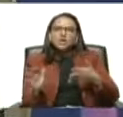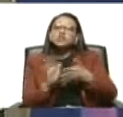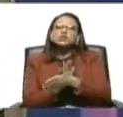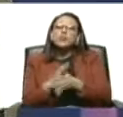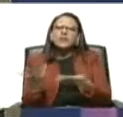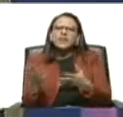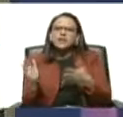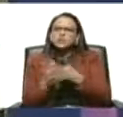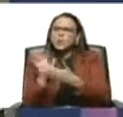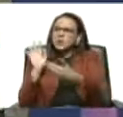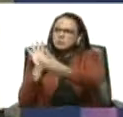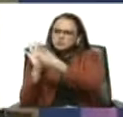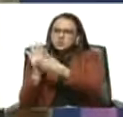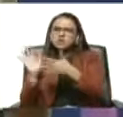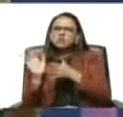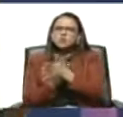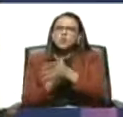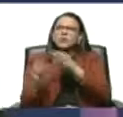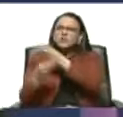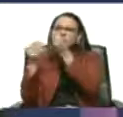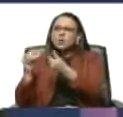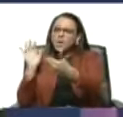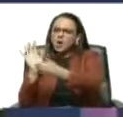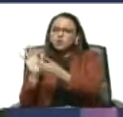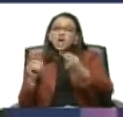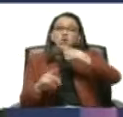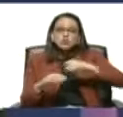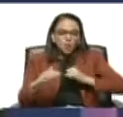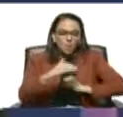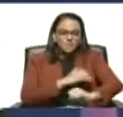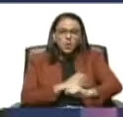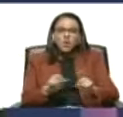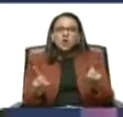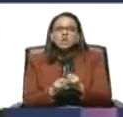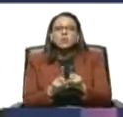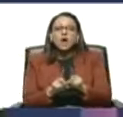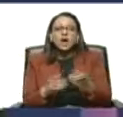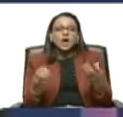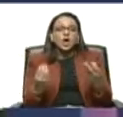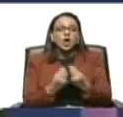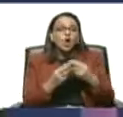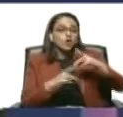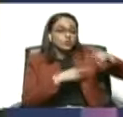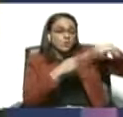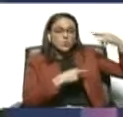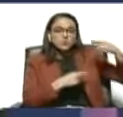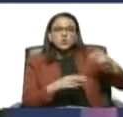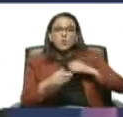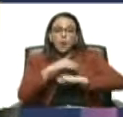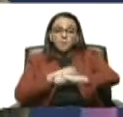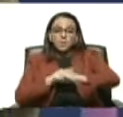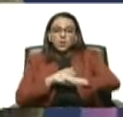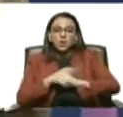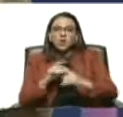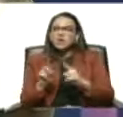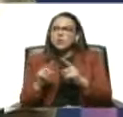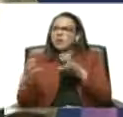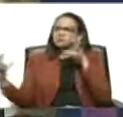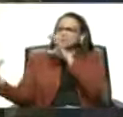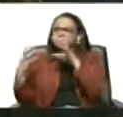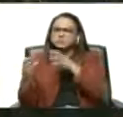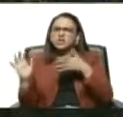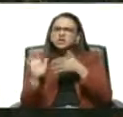modelos históricos. Nosotros nacimos como república con esa confrontación del monroísmo versus